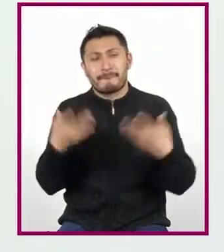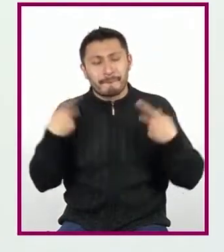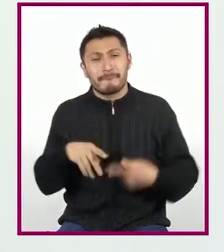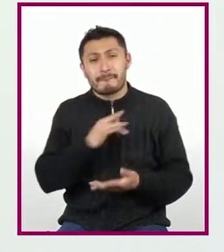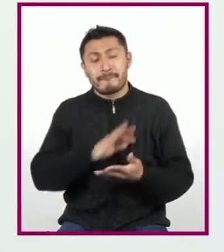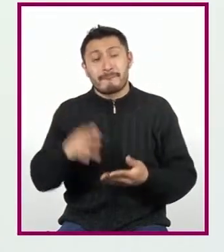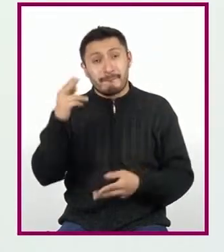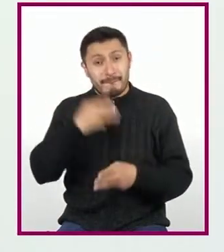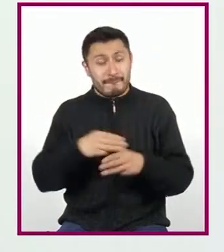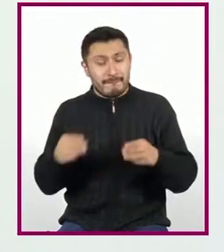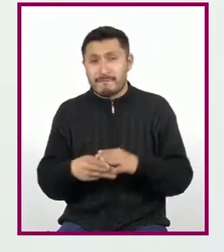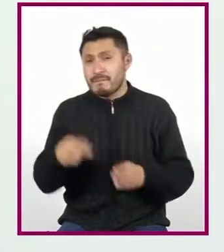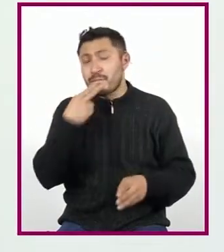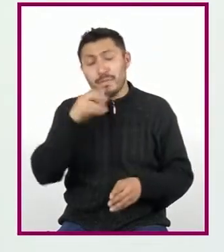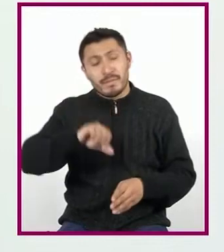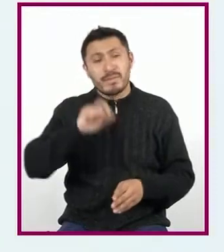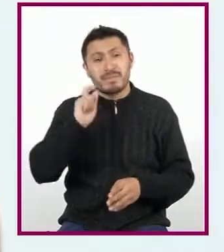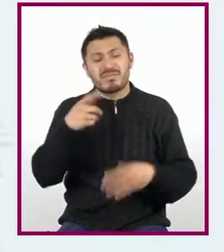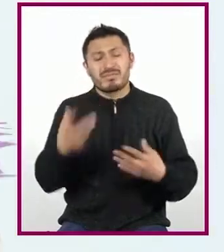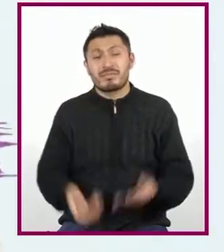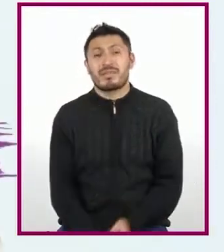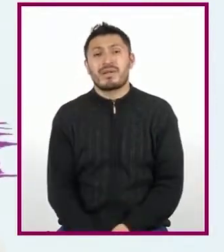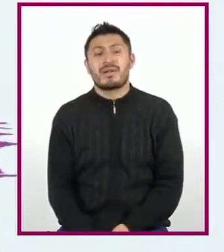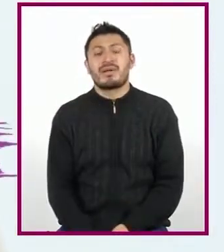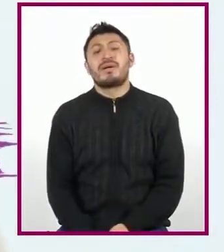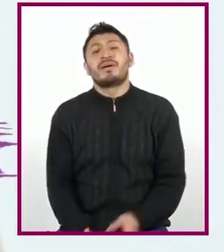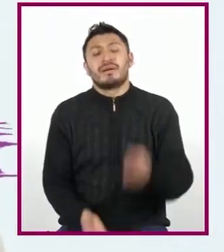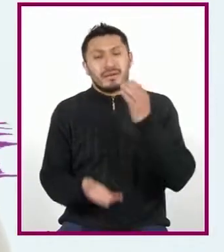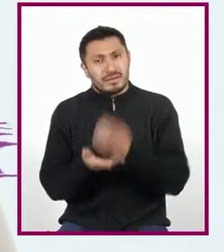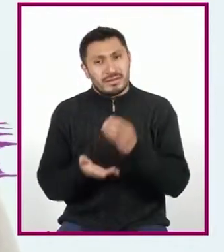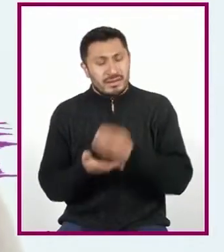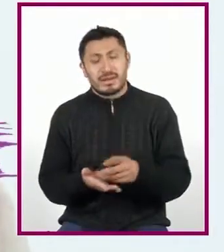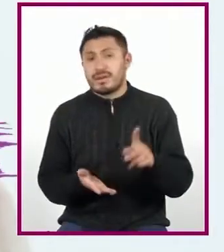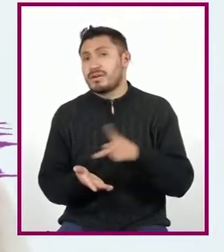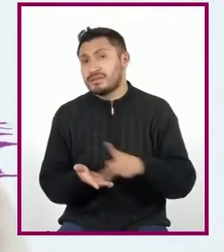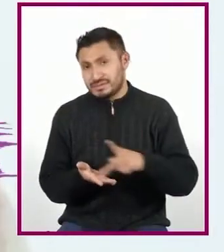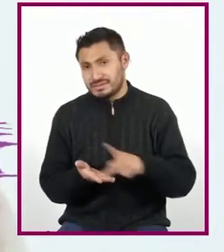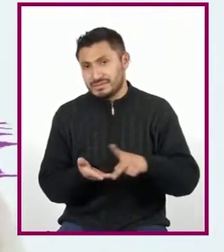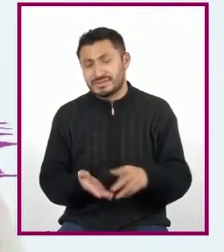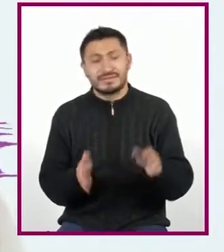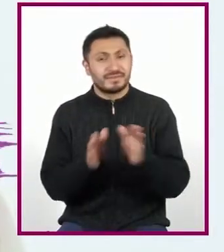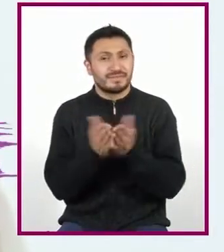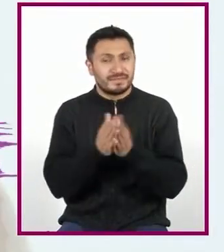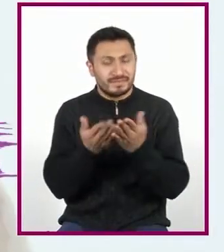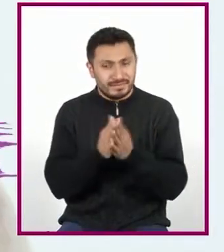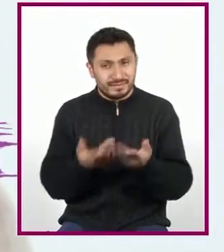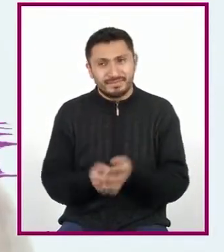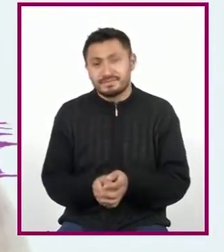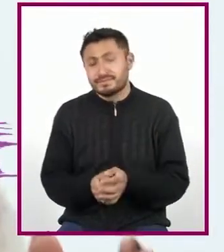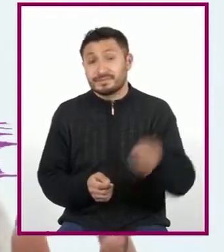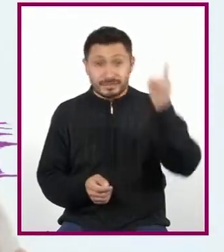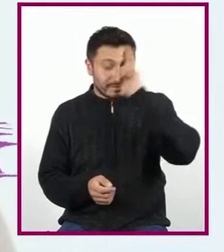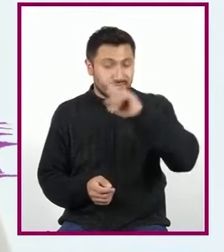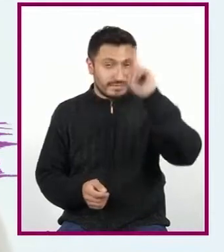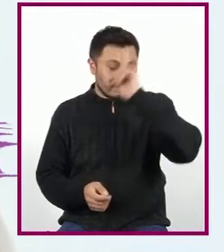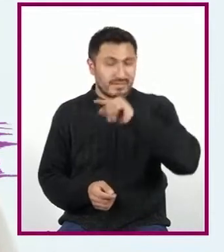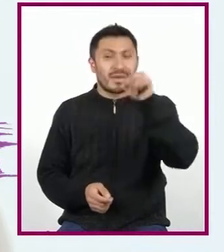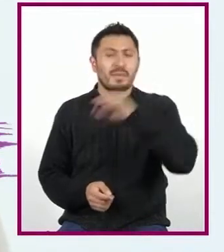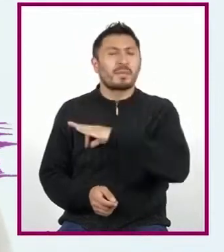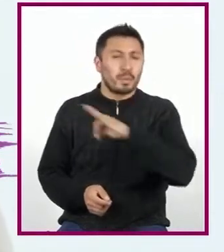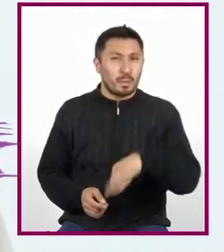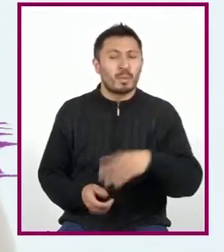que vamos a utilizar en esta sesión son cuaderno, bolígrafo, libro de texto. Les sugiero que en la medida